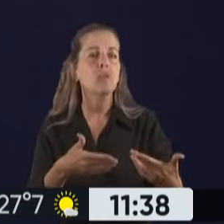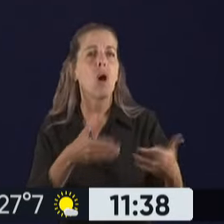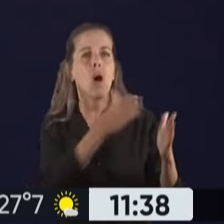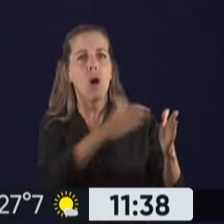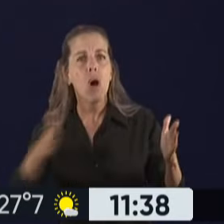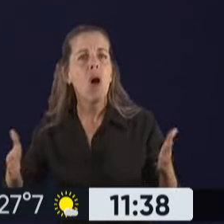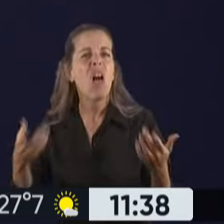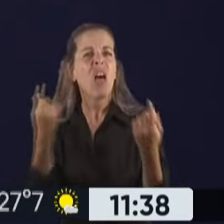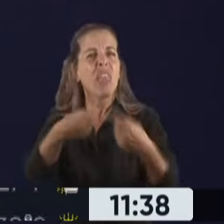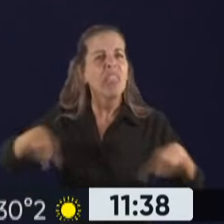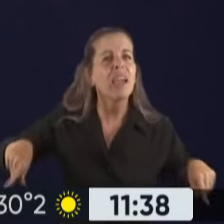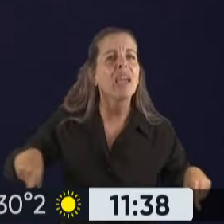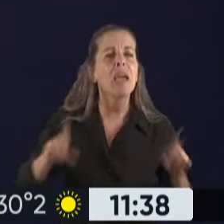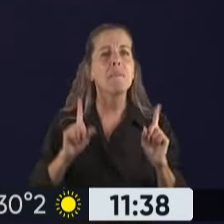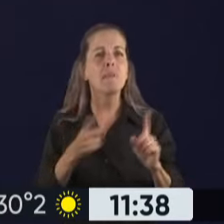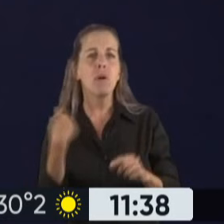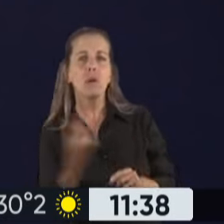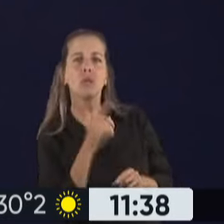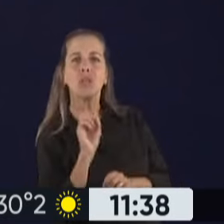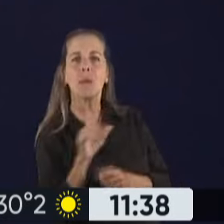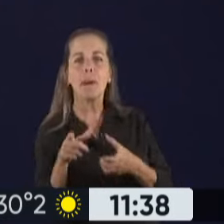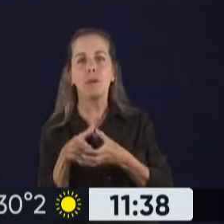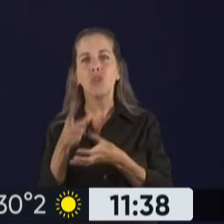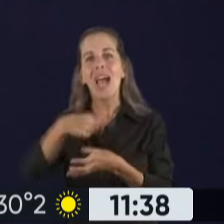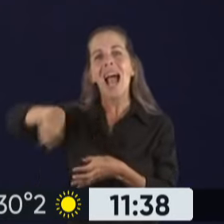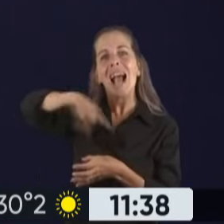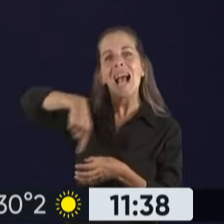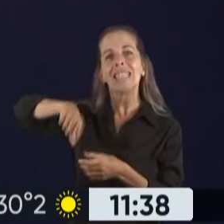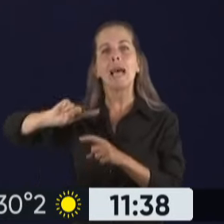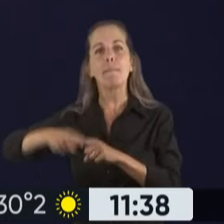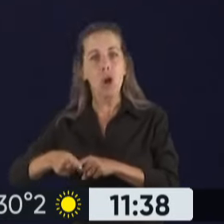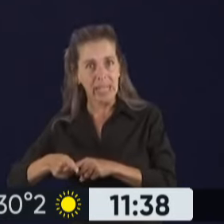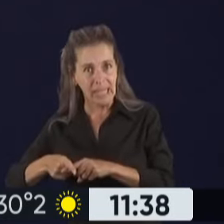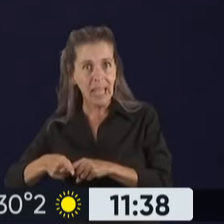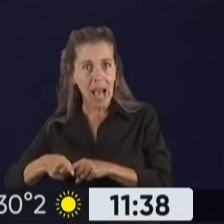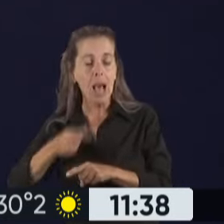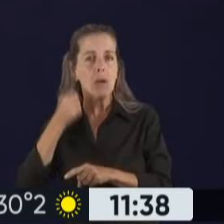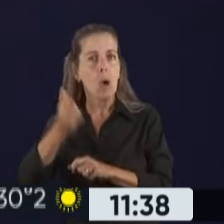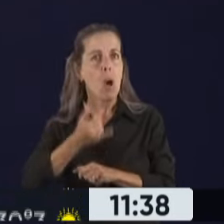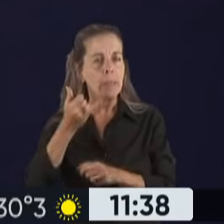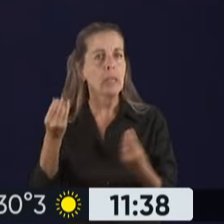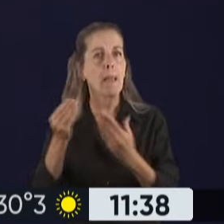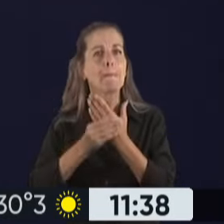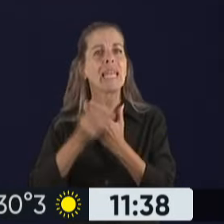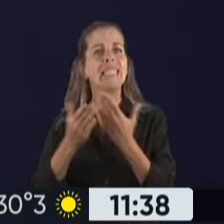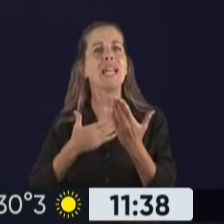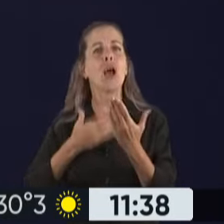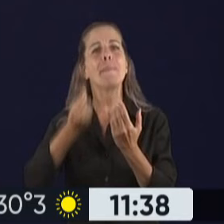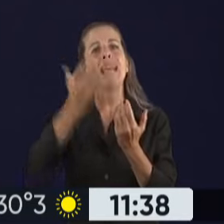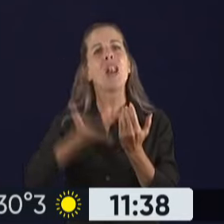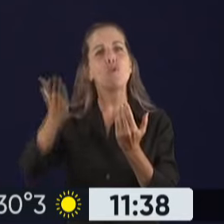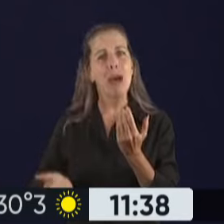desmantelamiento de lo que nosotros denominamos la casta política comentarles también que el Ministerio de capital humano denunció ante la